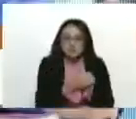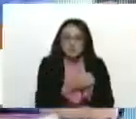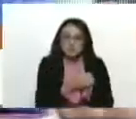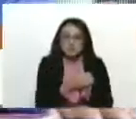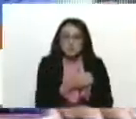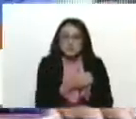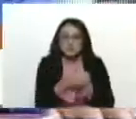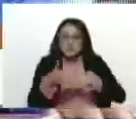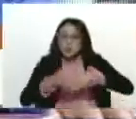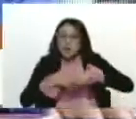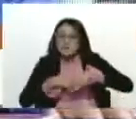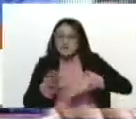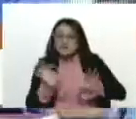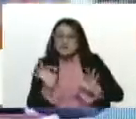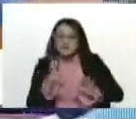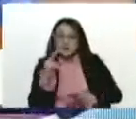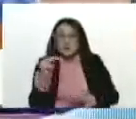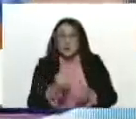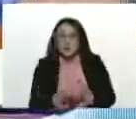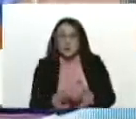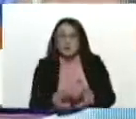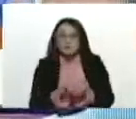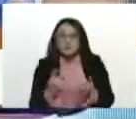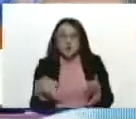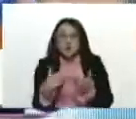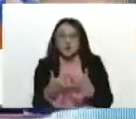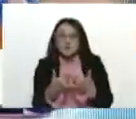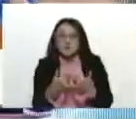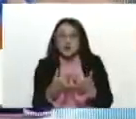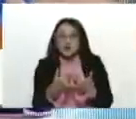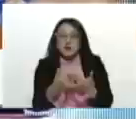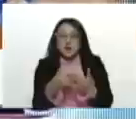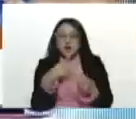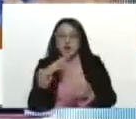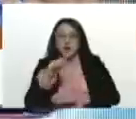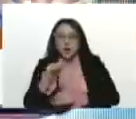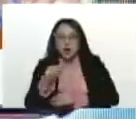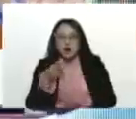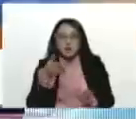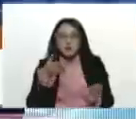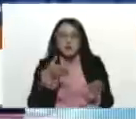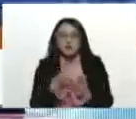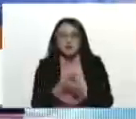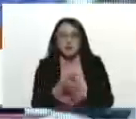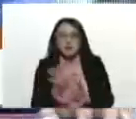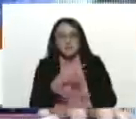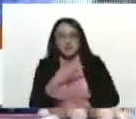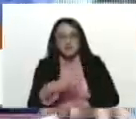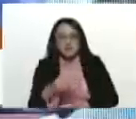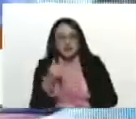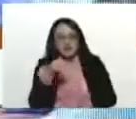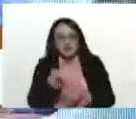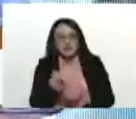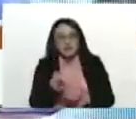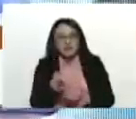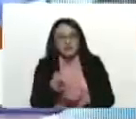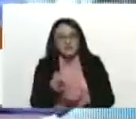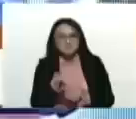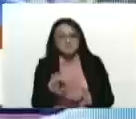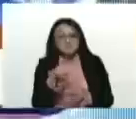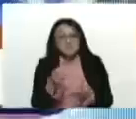no avises se acabó Ya no hablan de de su presidente interino mire